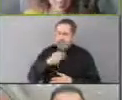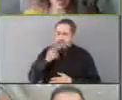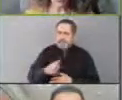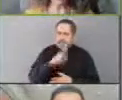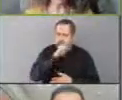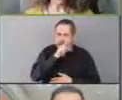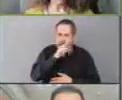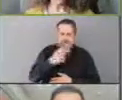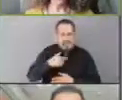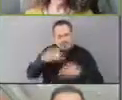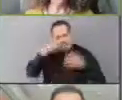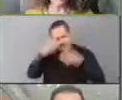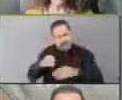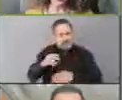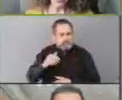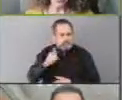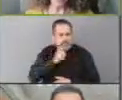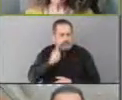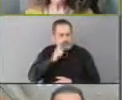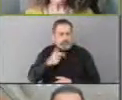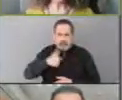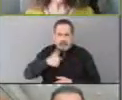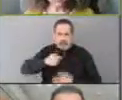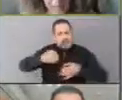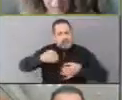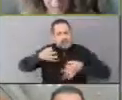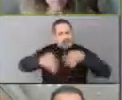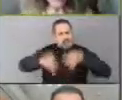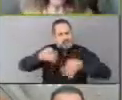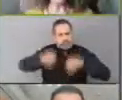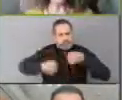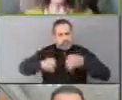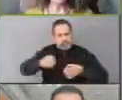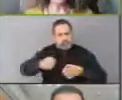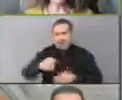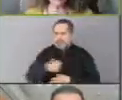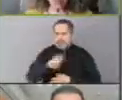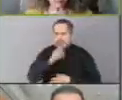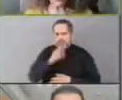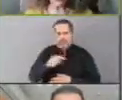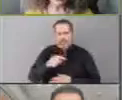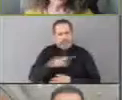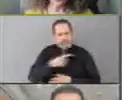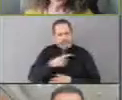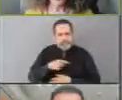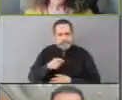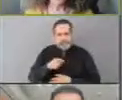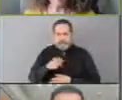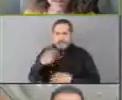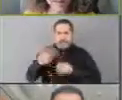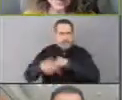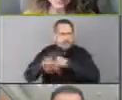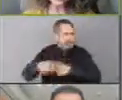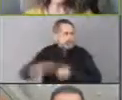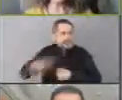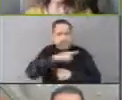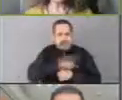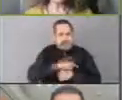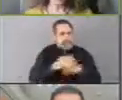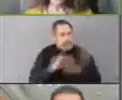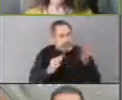ocupa como juzgadora, que también puedan, estemos en riesgo de